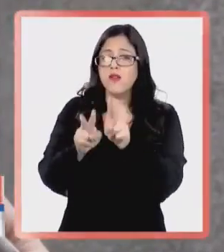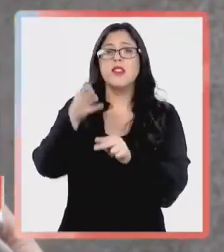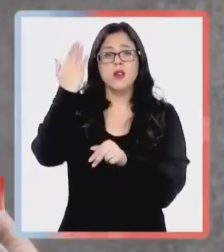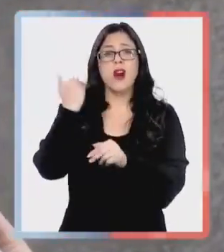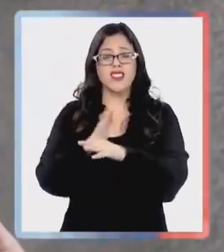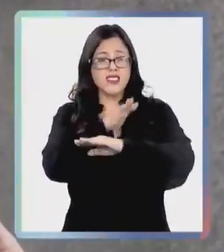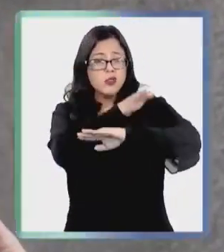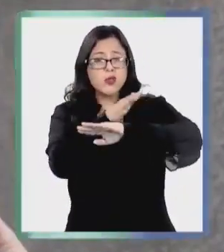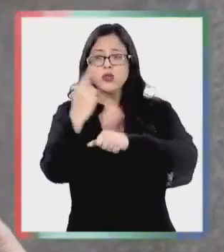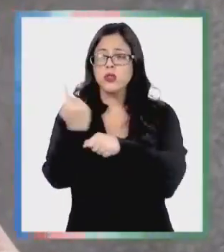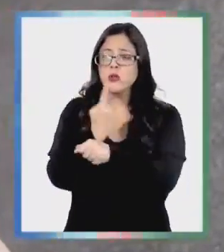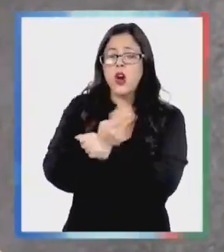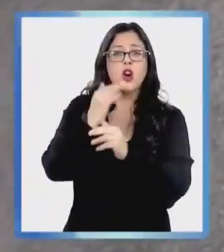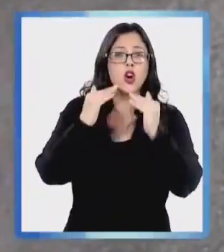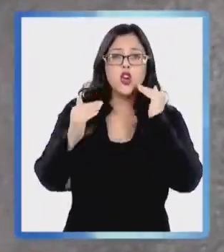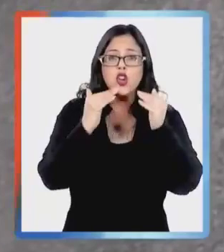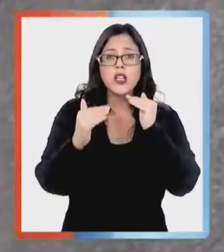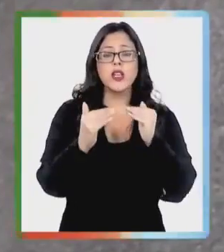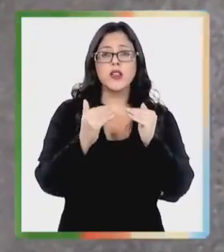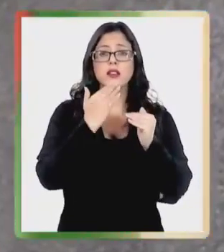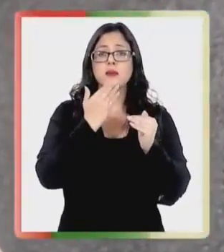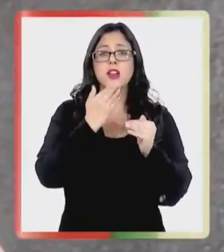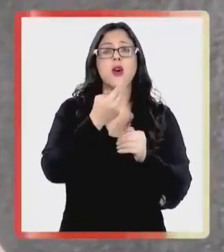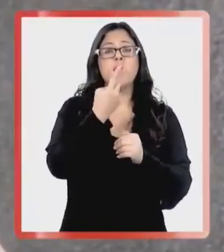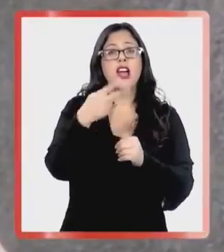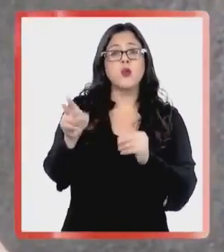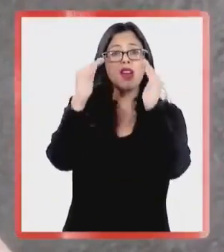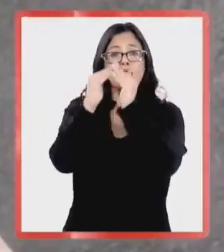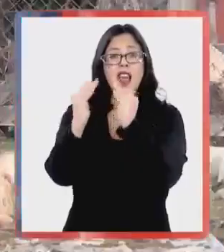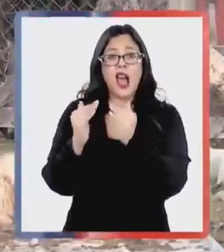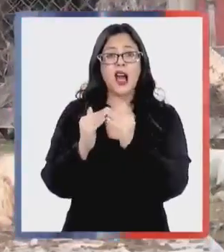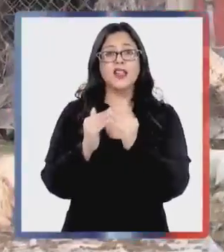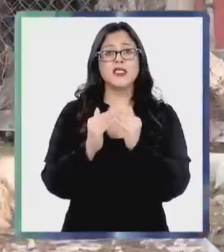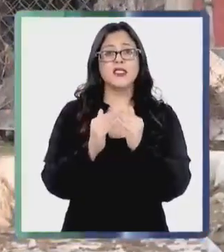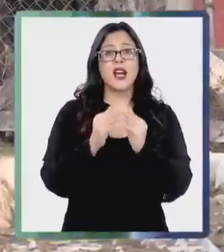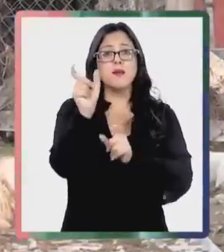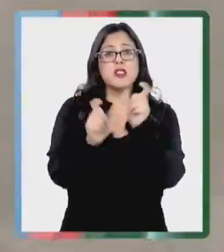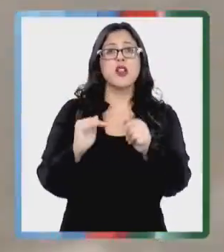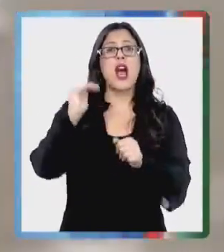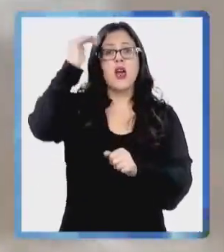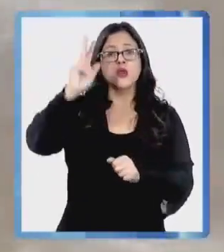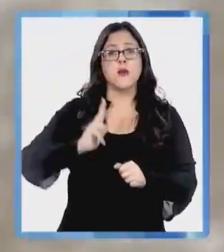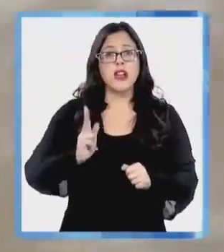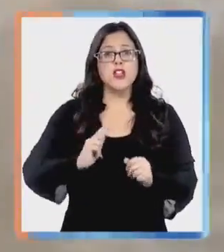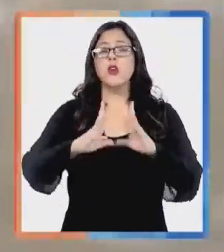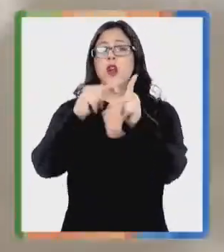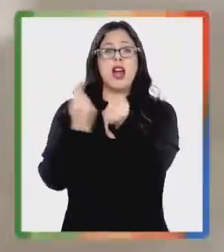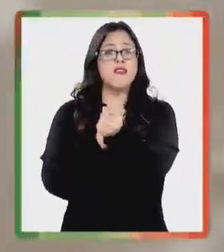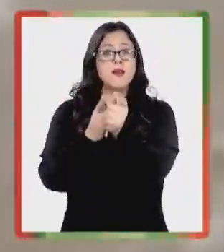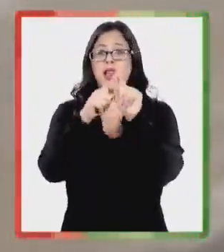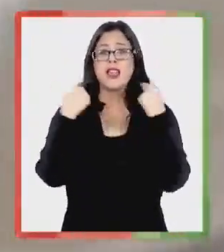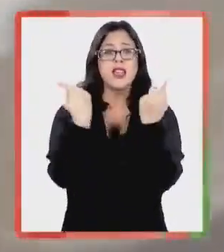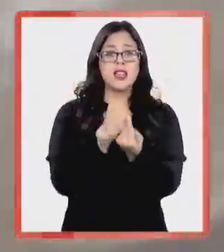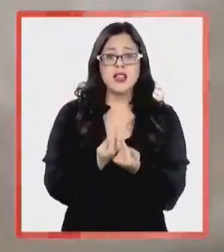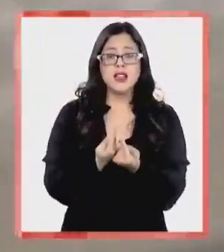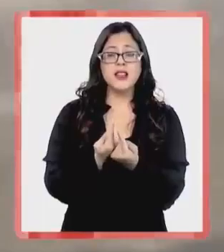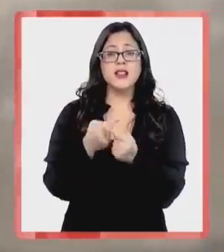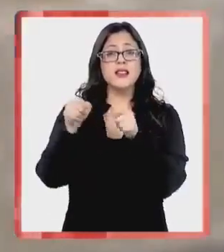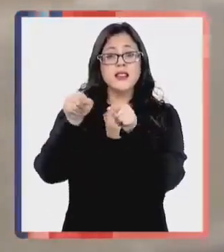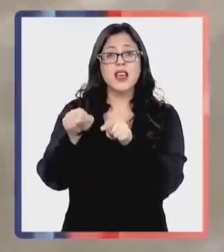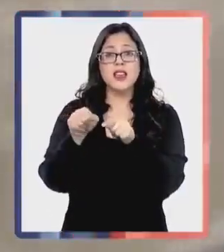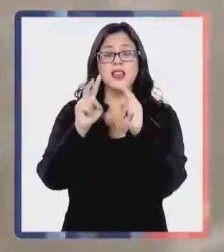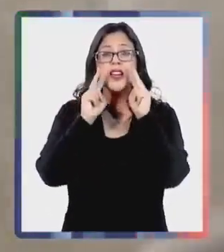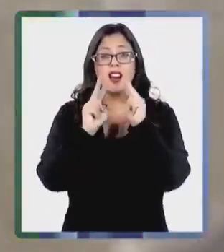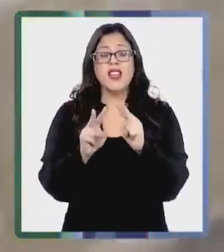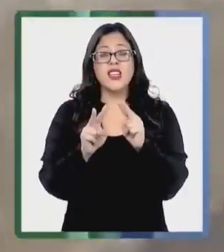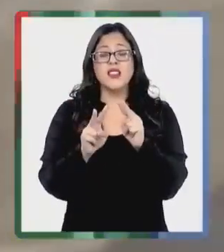en terreno, conversando con los niños, con las dueñas de casa, con los adultos mayores, con toda la familia en general, que han